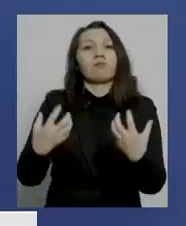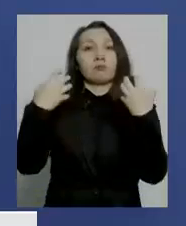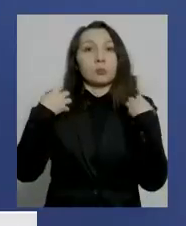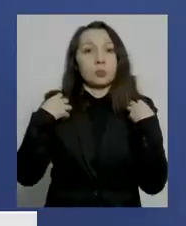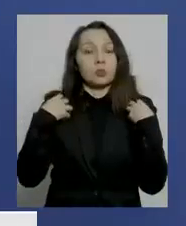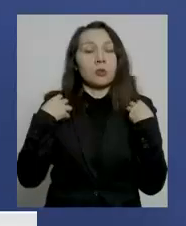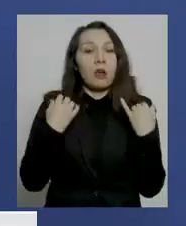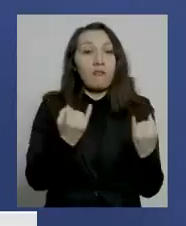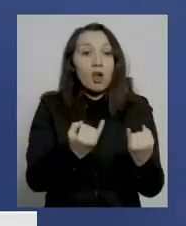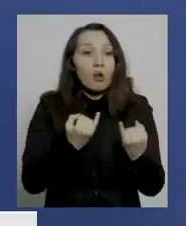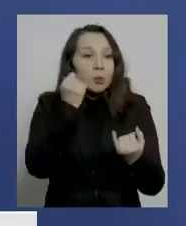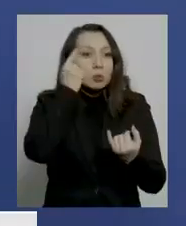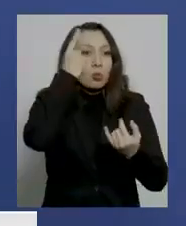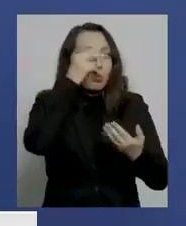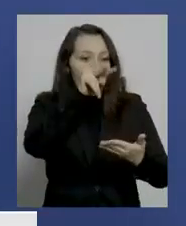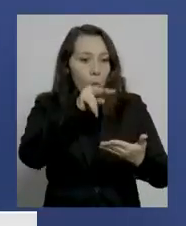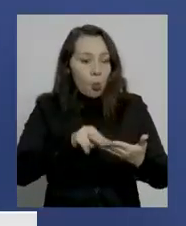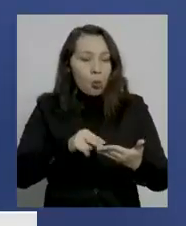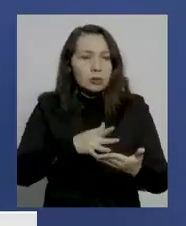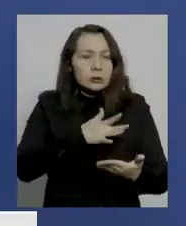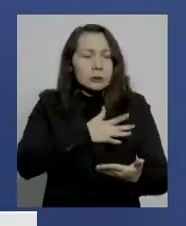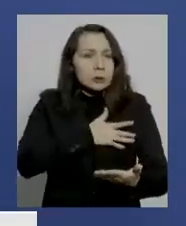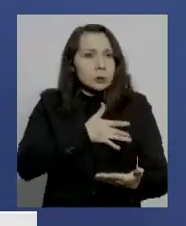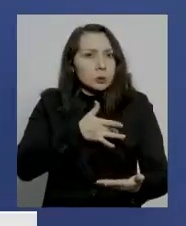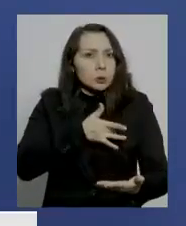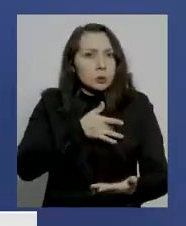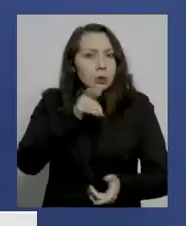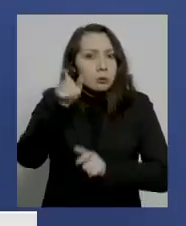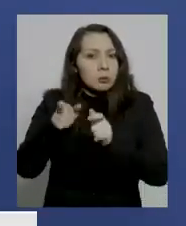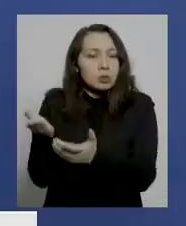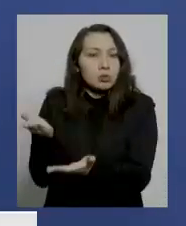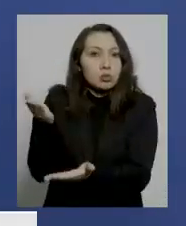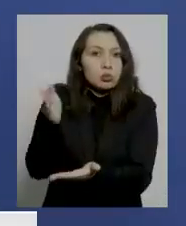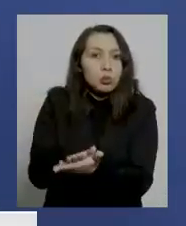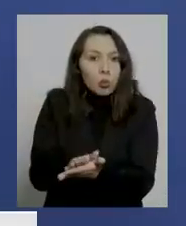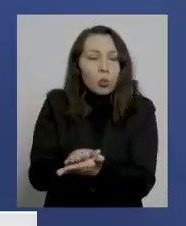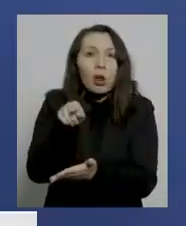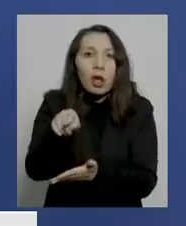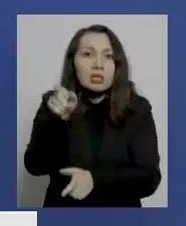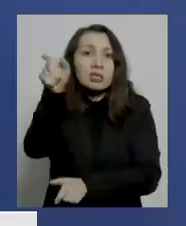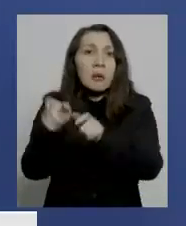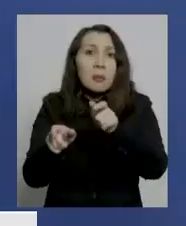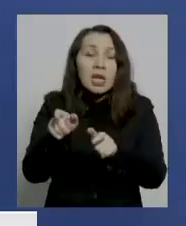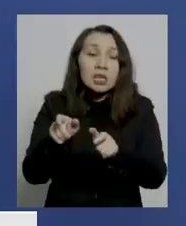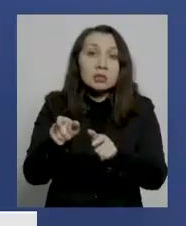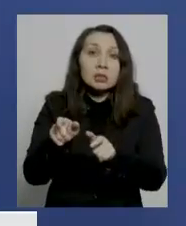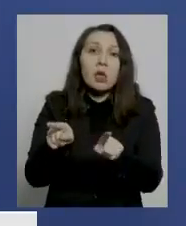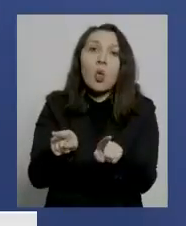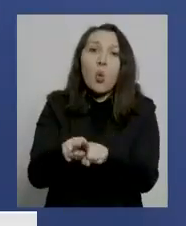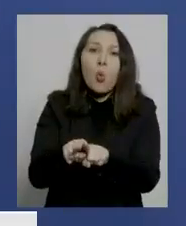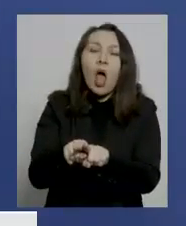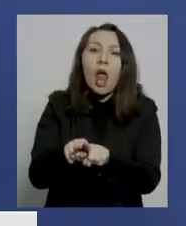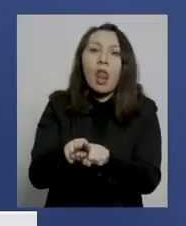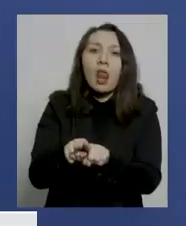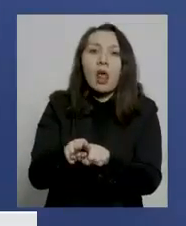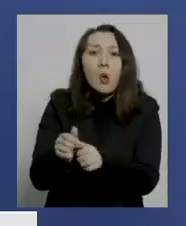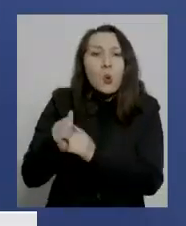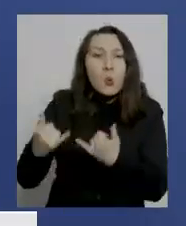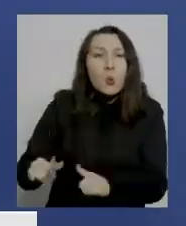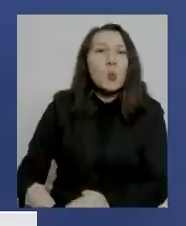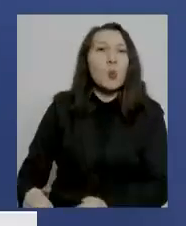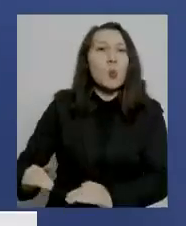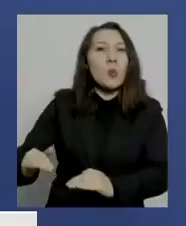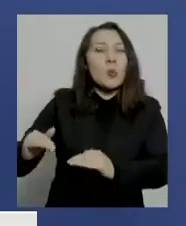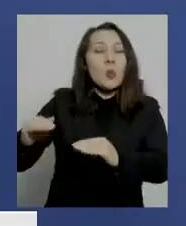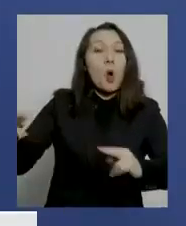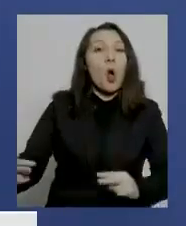esos datos y sienta que la gente que está falleciendo es gente con la que jugó, con la que creció,